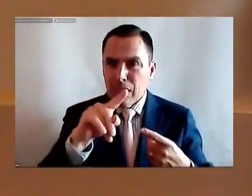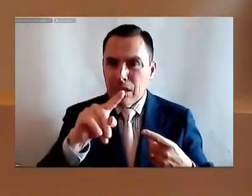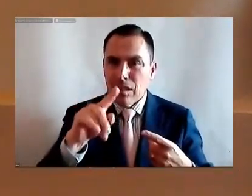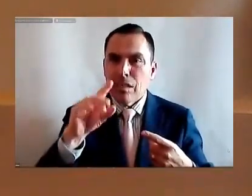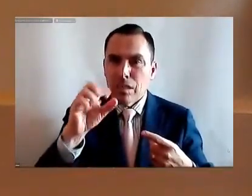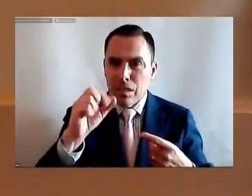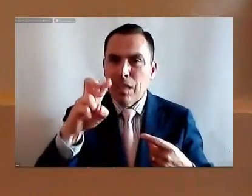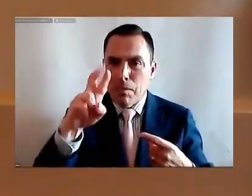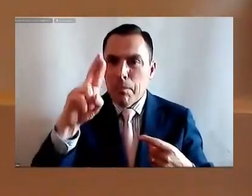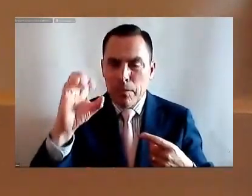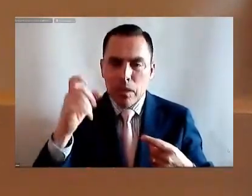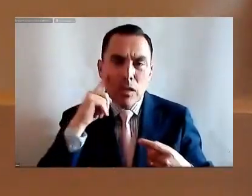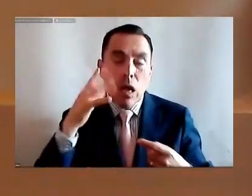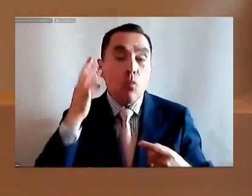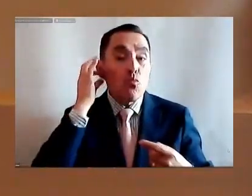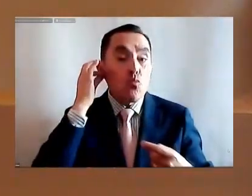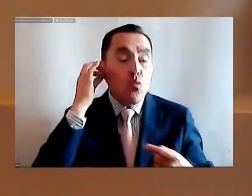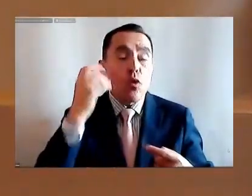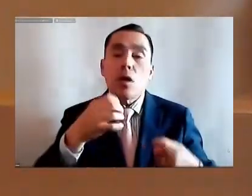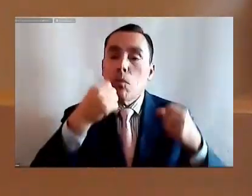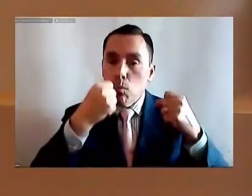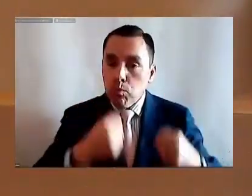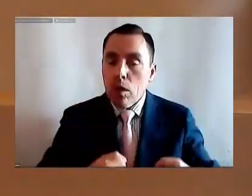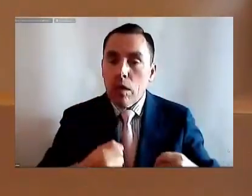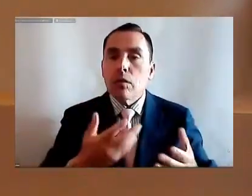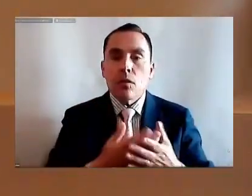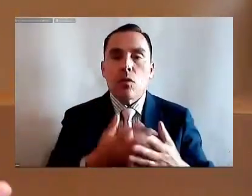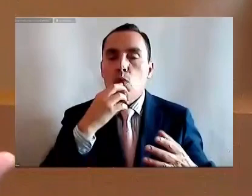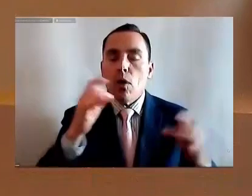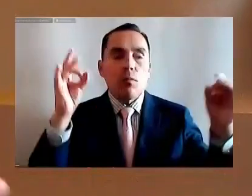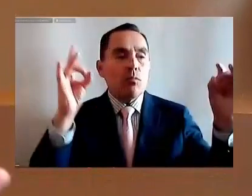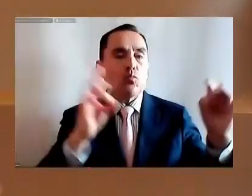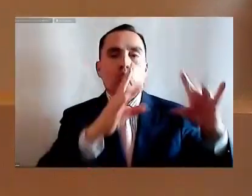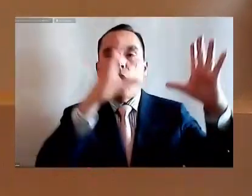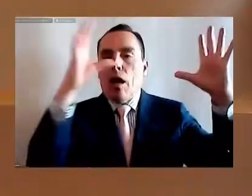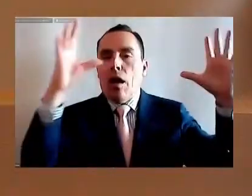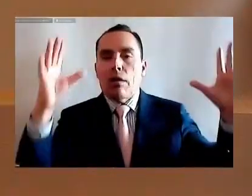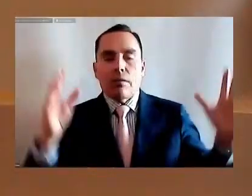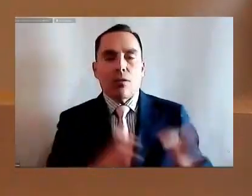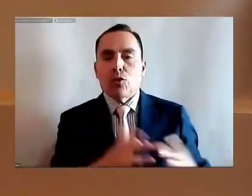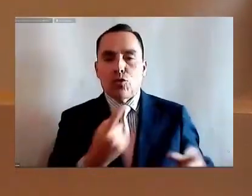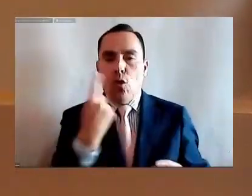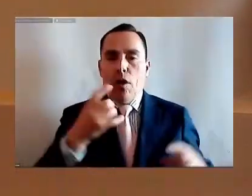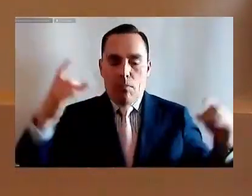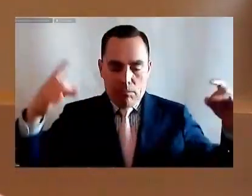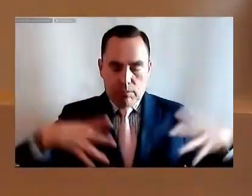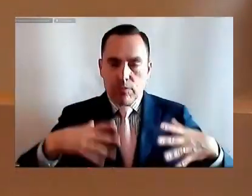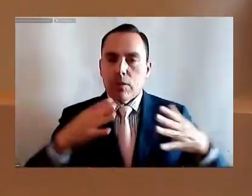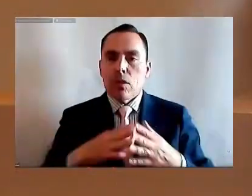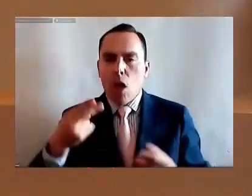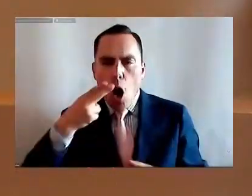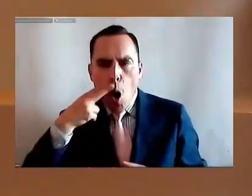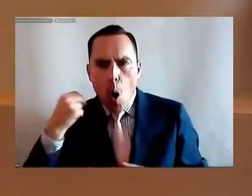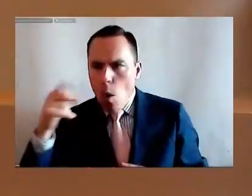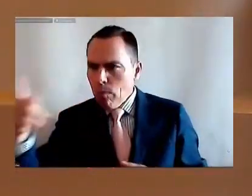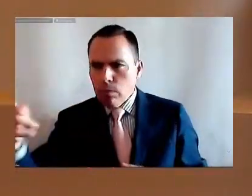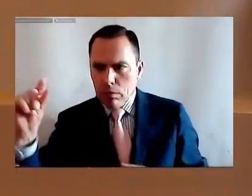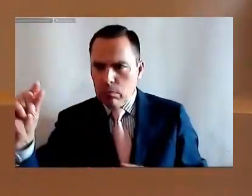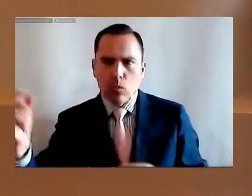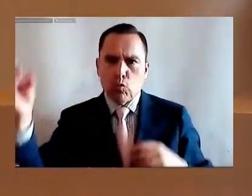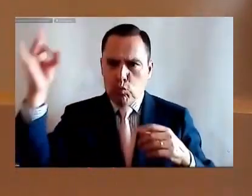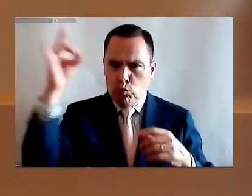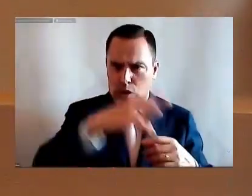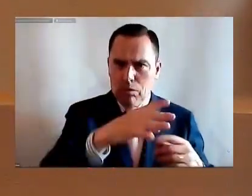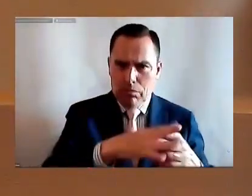es como que los bebés fueran por el Espíritu Santo, ¿no? O sea, hay una responsabilidad de los hombres en los bebés, aunque sea pequeña. Entonces el hombre